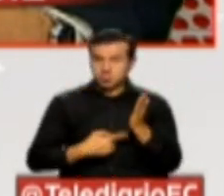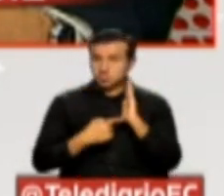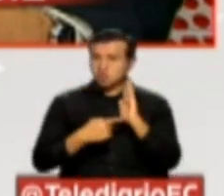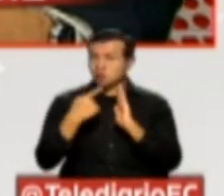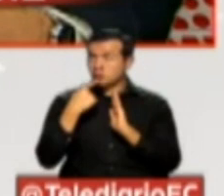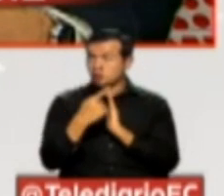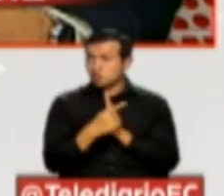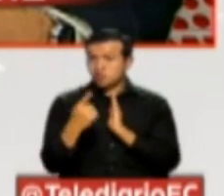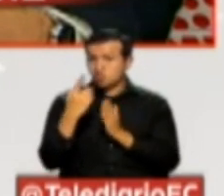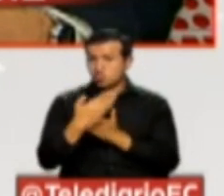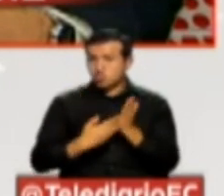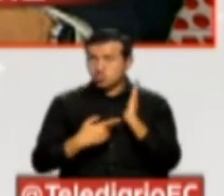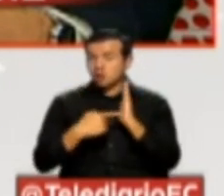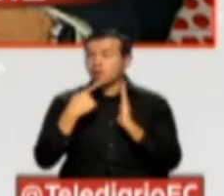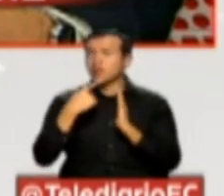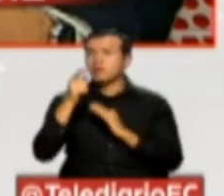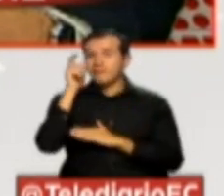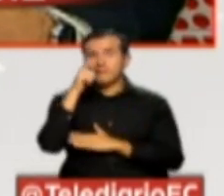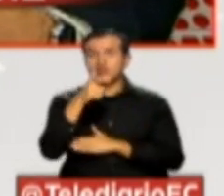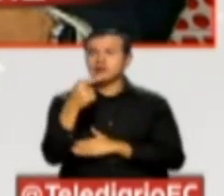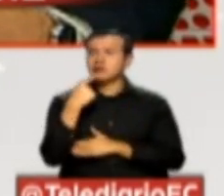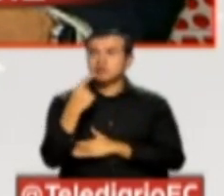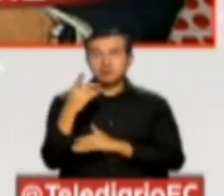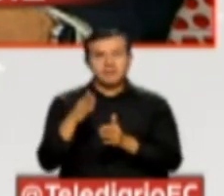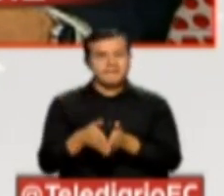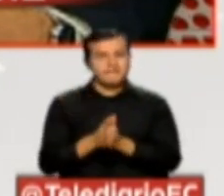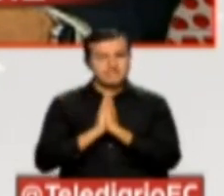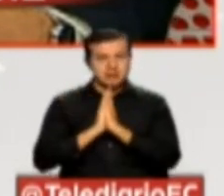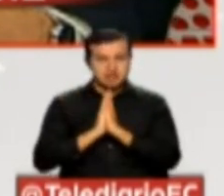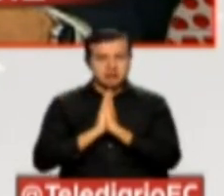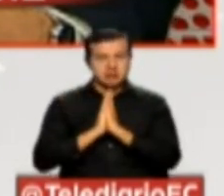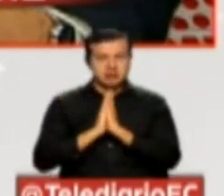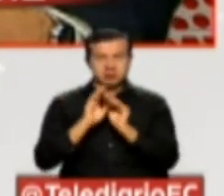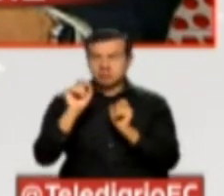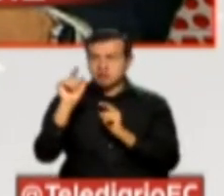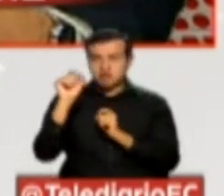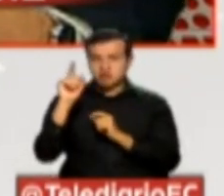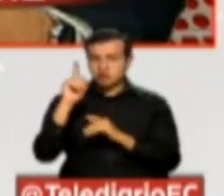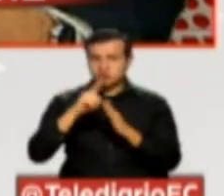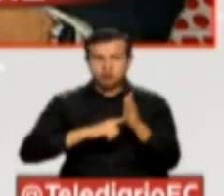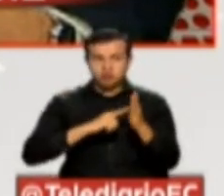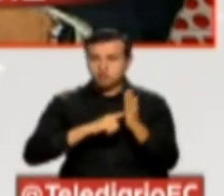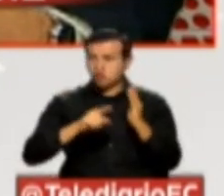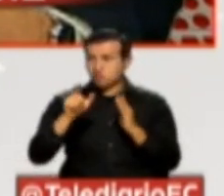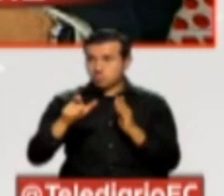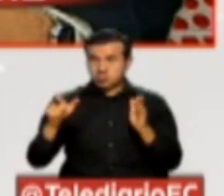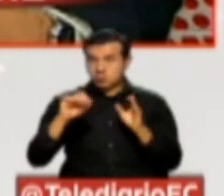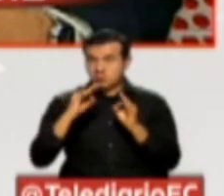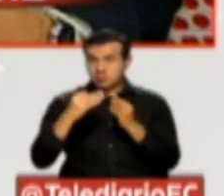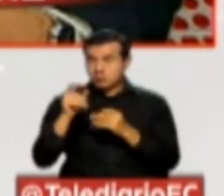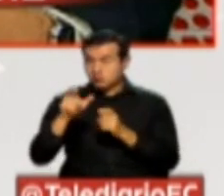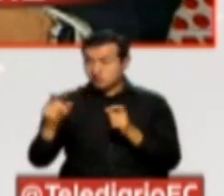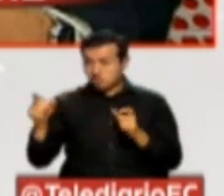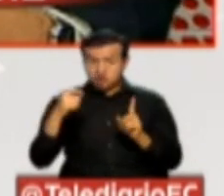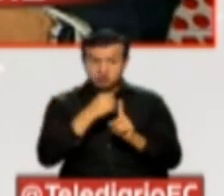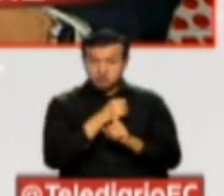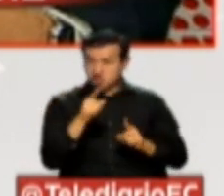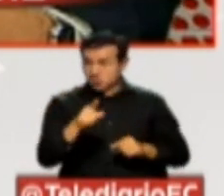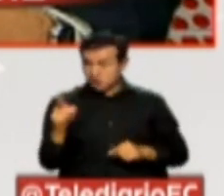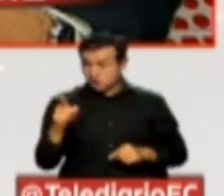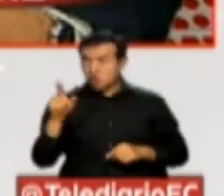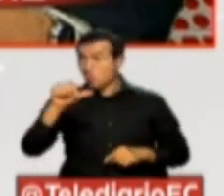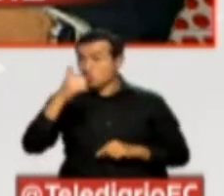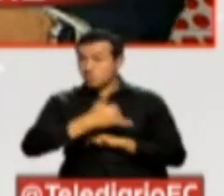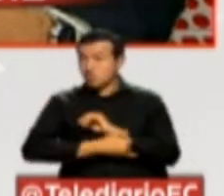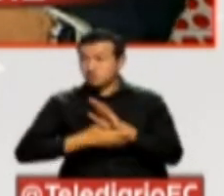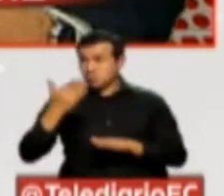refiriendo. Un documento en que el fiscal está solicitando al Departamento de Migración que no se permita la salida y que más bien se los ponga a